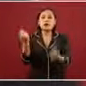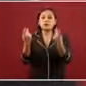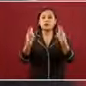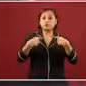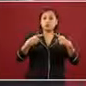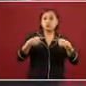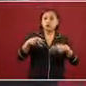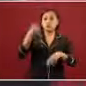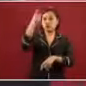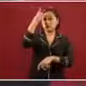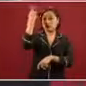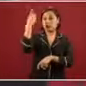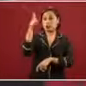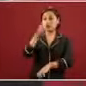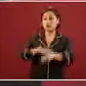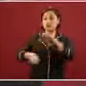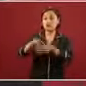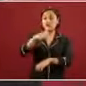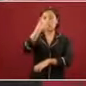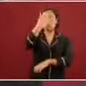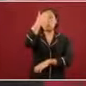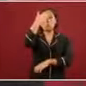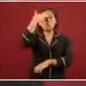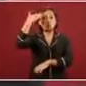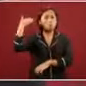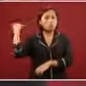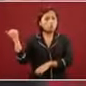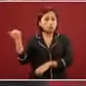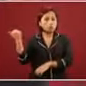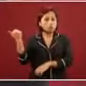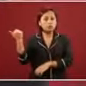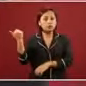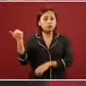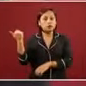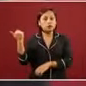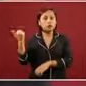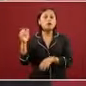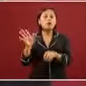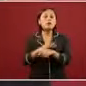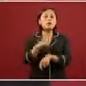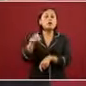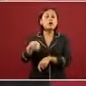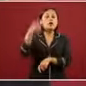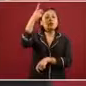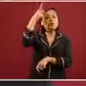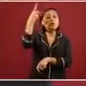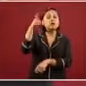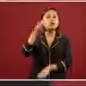informados, contratan a despachos que les ayudan en estos trámites